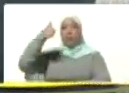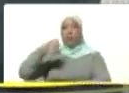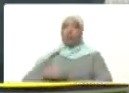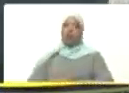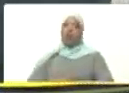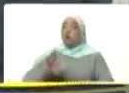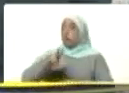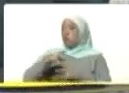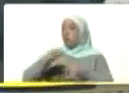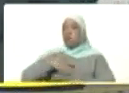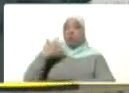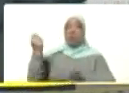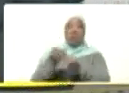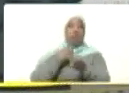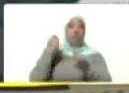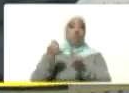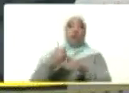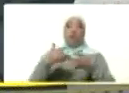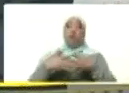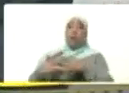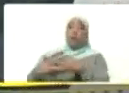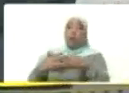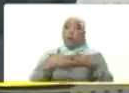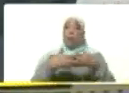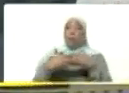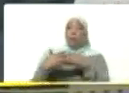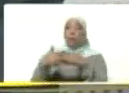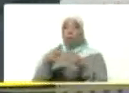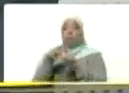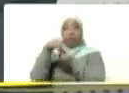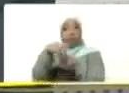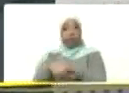No podemos luchar contra el imperialismo